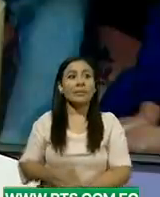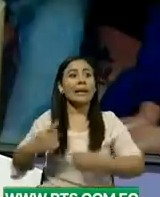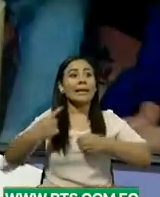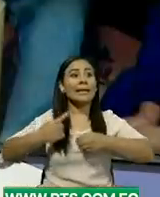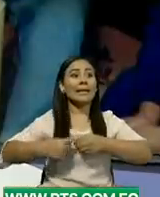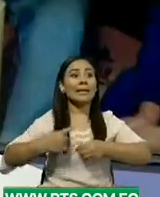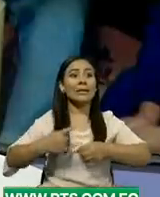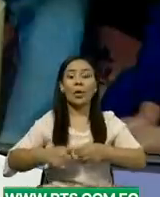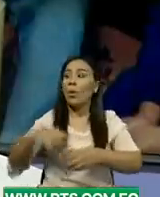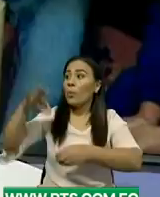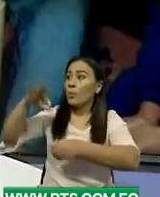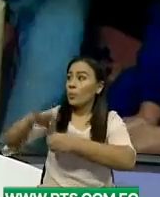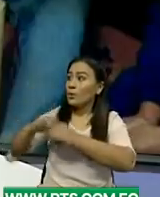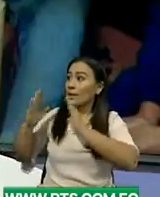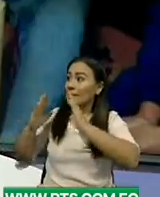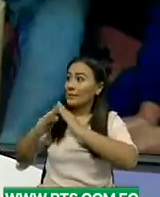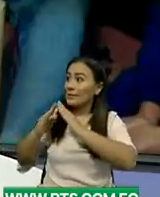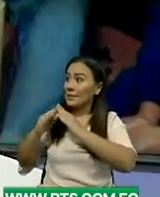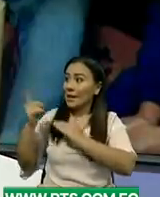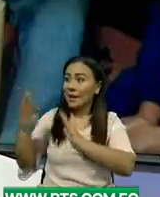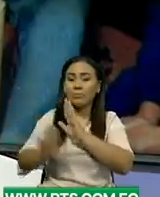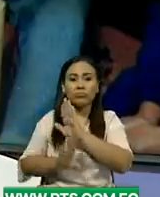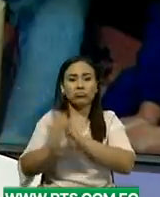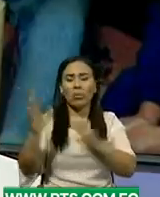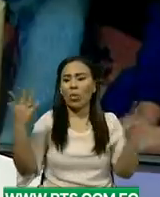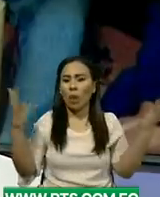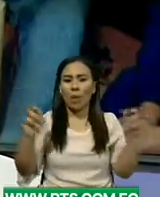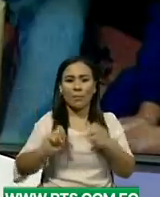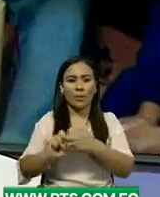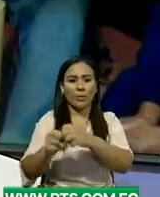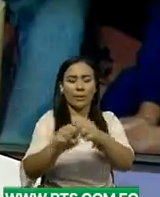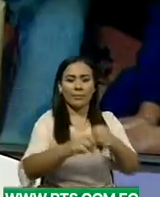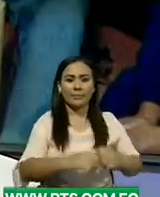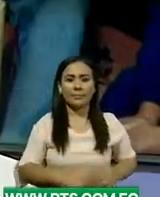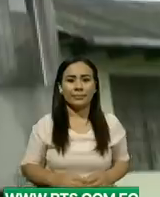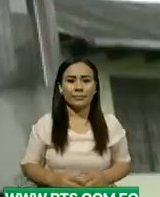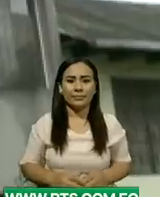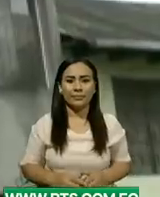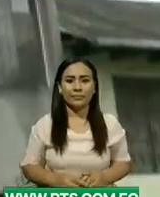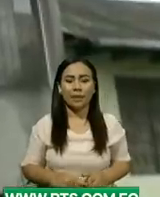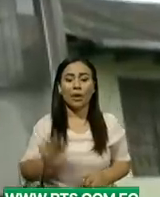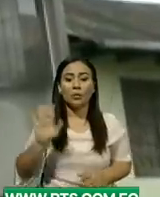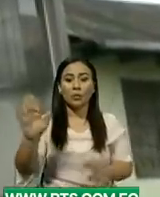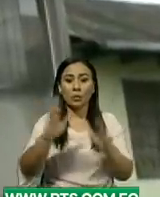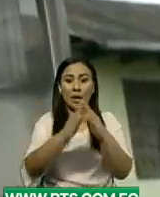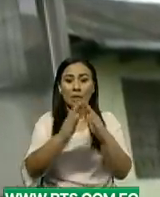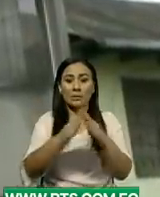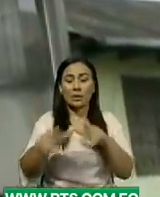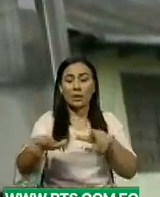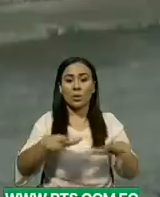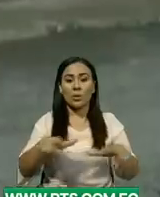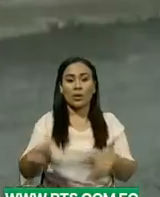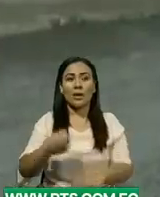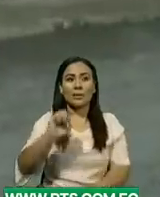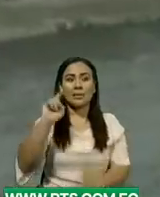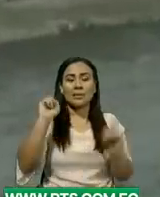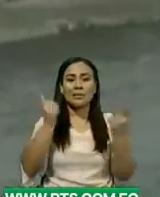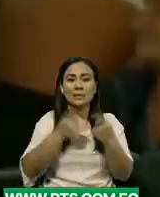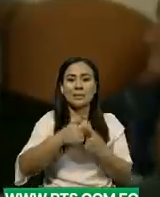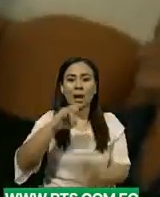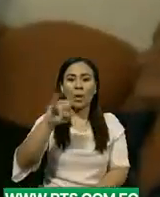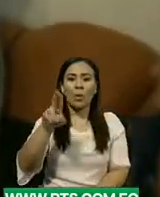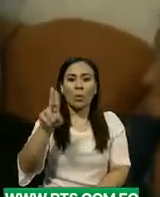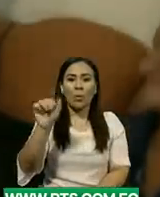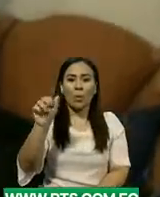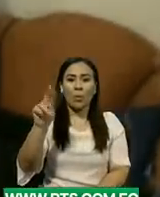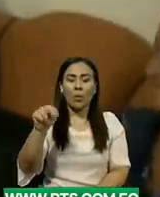Quito, el voto en casa se desarrolló sin inconvenientes. Veamos. En su domicilio, en el sector de San Juan Centro de Quito,